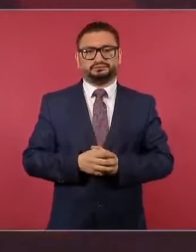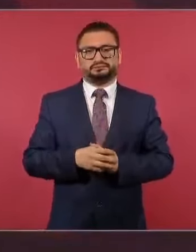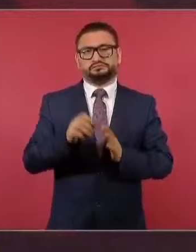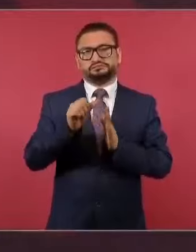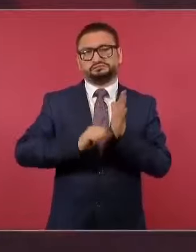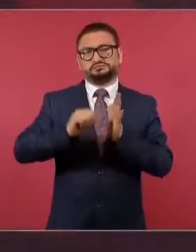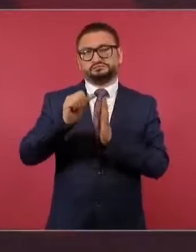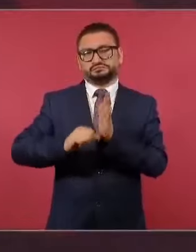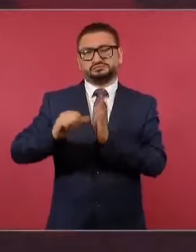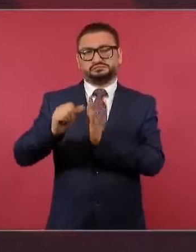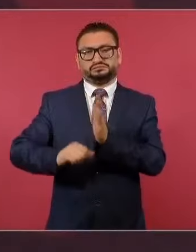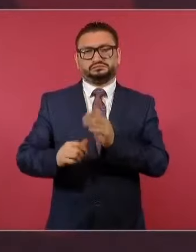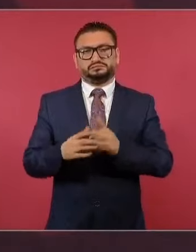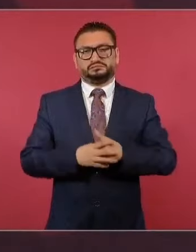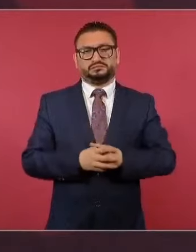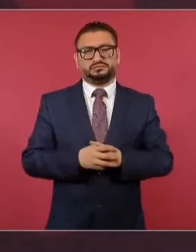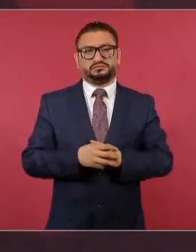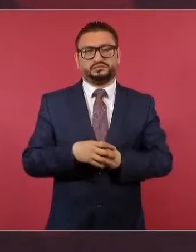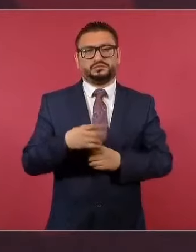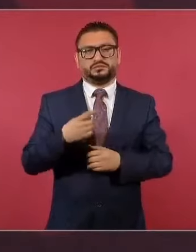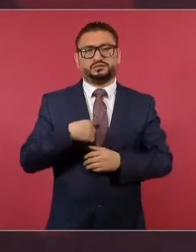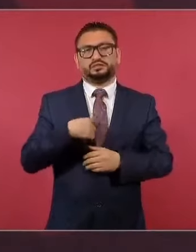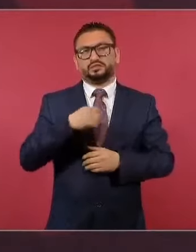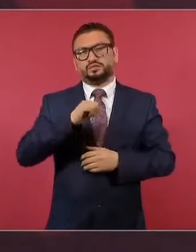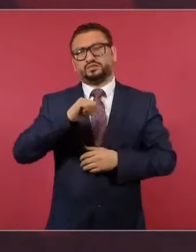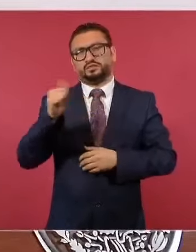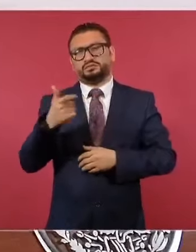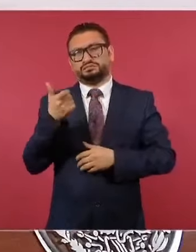mensuales. Yo tengo otros ingresos